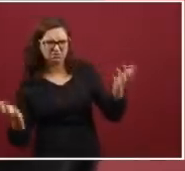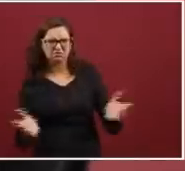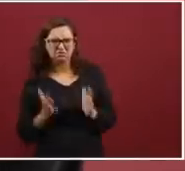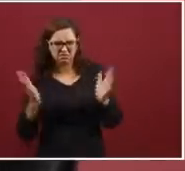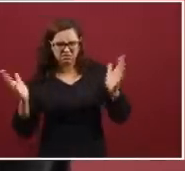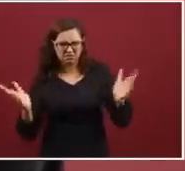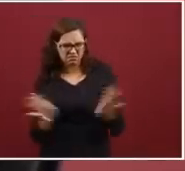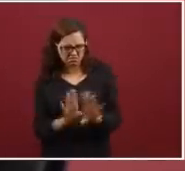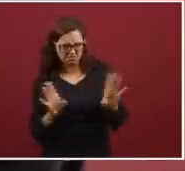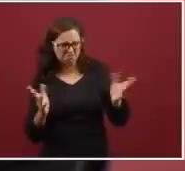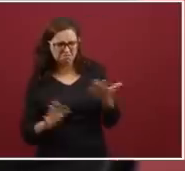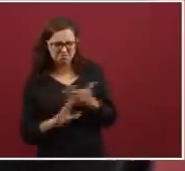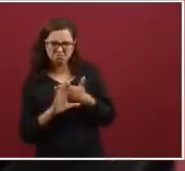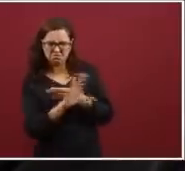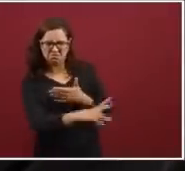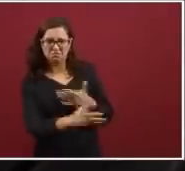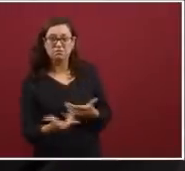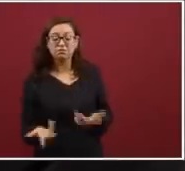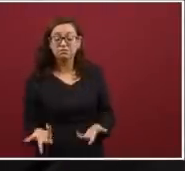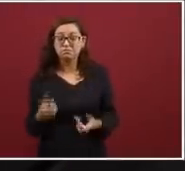televisora?